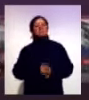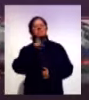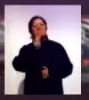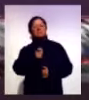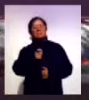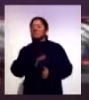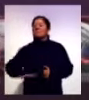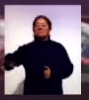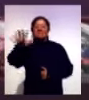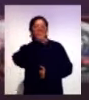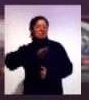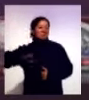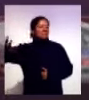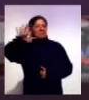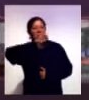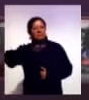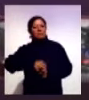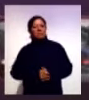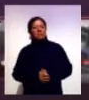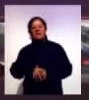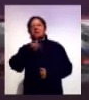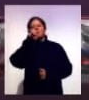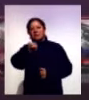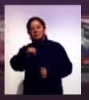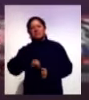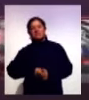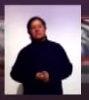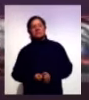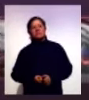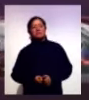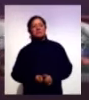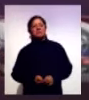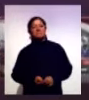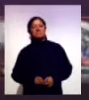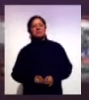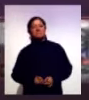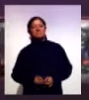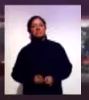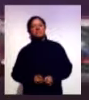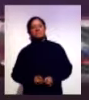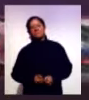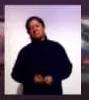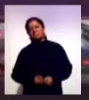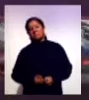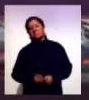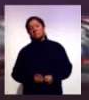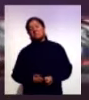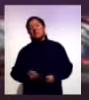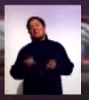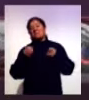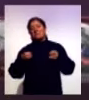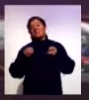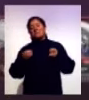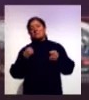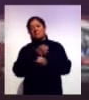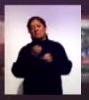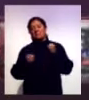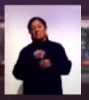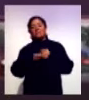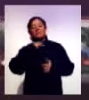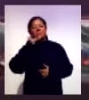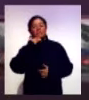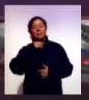es generalizada. ¿A qué me refiero? ¿Es pública? Sí, vemos muchos casos de corrupción pública en todos los